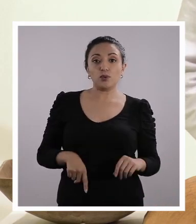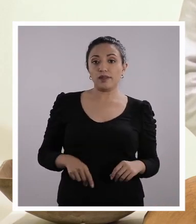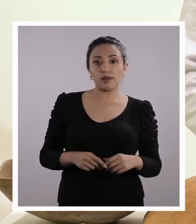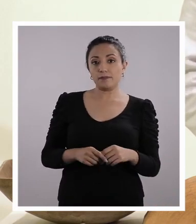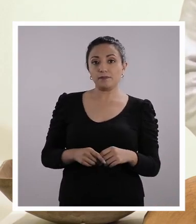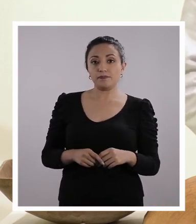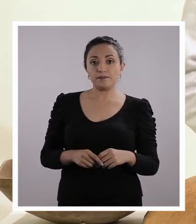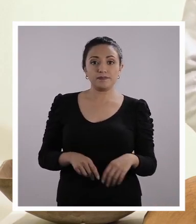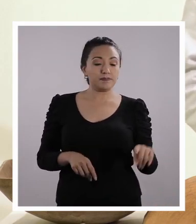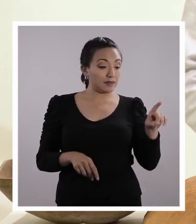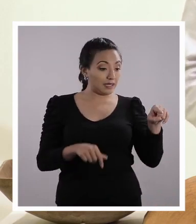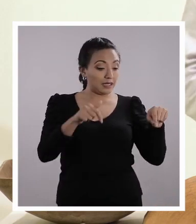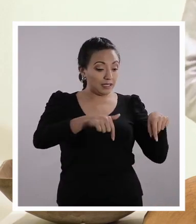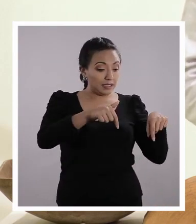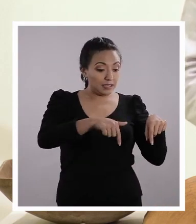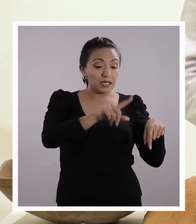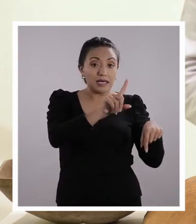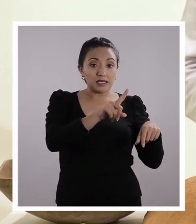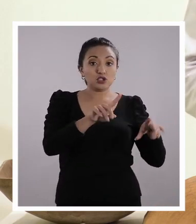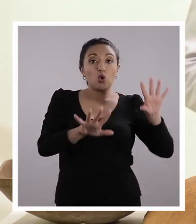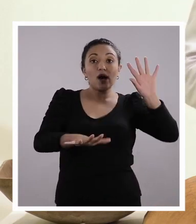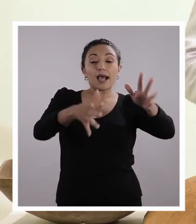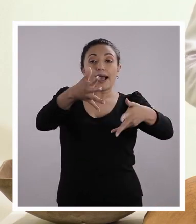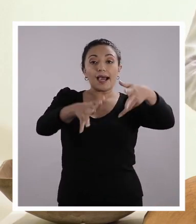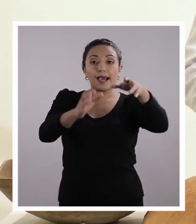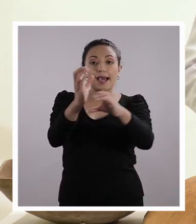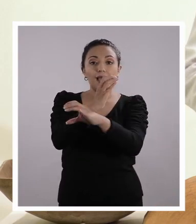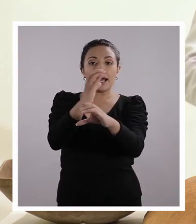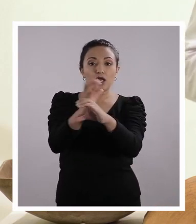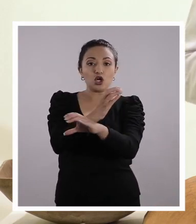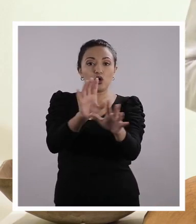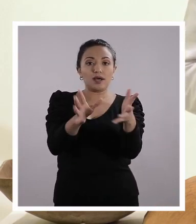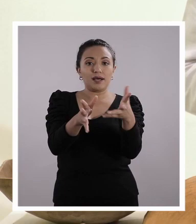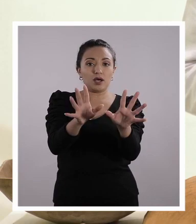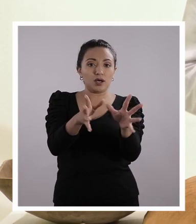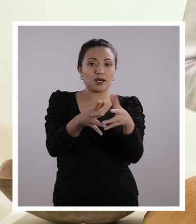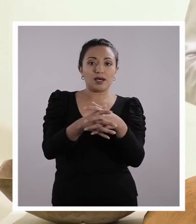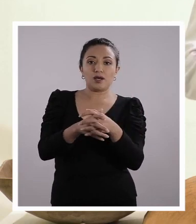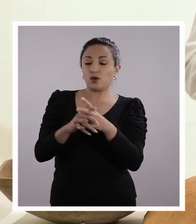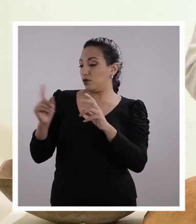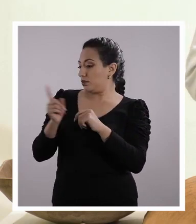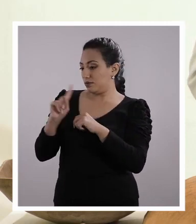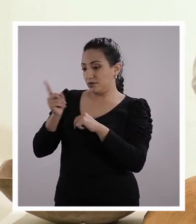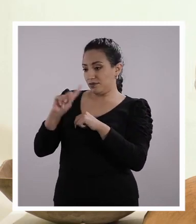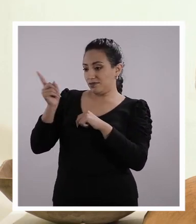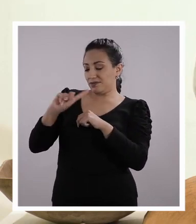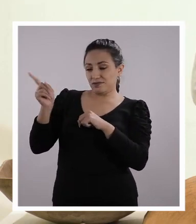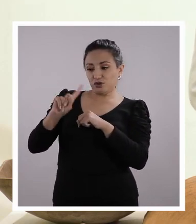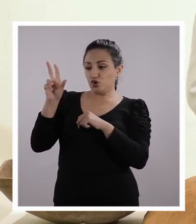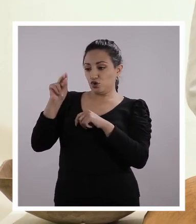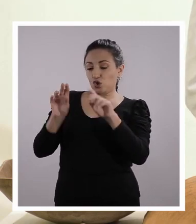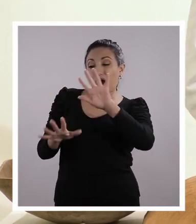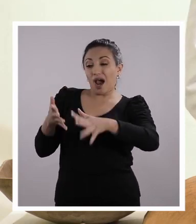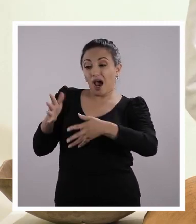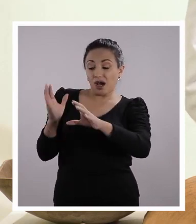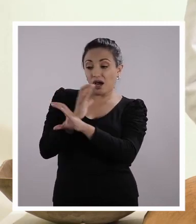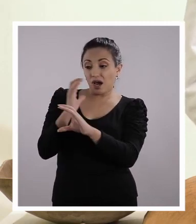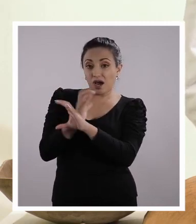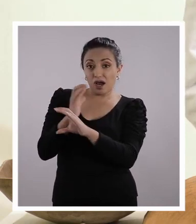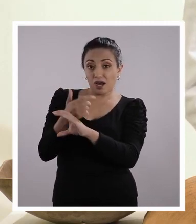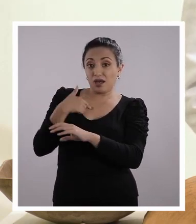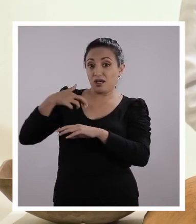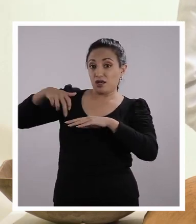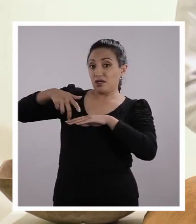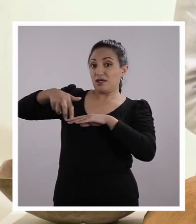no no no se puede profundo como lo que pasa es que esta es una estimación un valor aproximado estimación la estimación profe tampoco me gusta eso de las